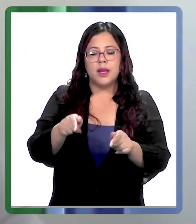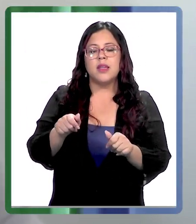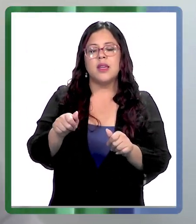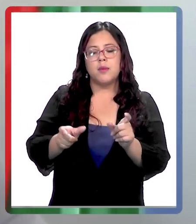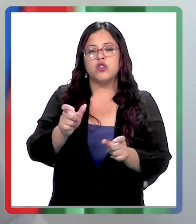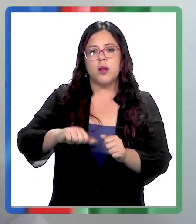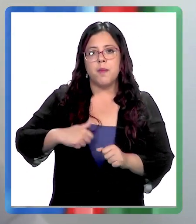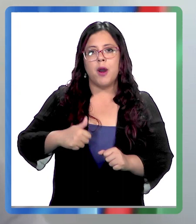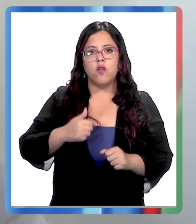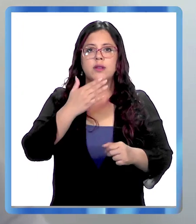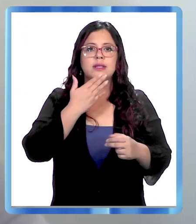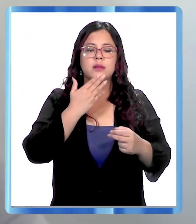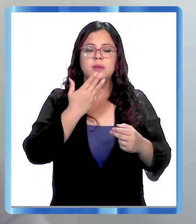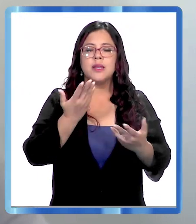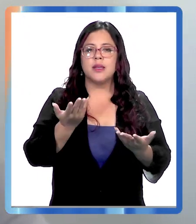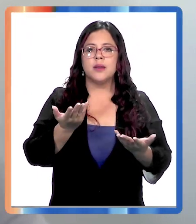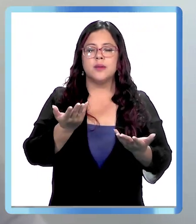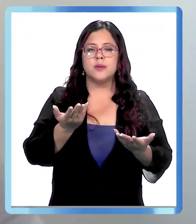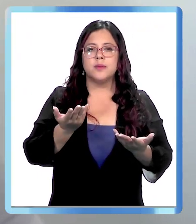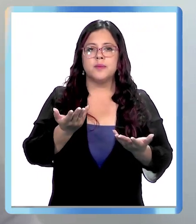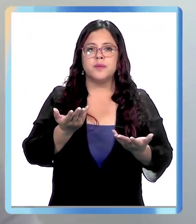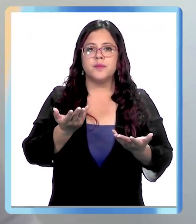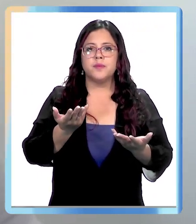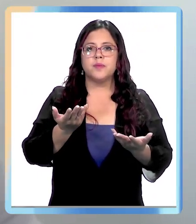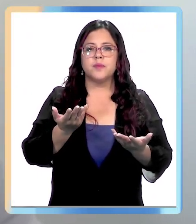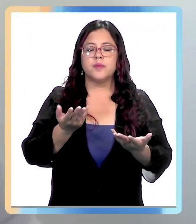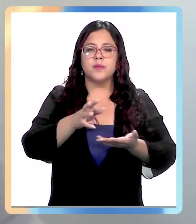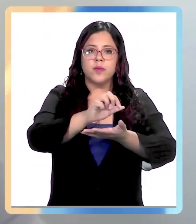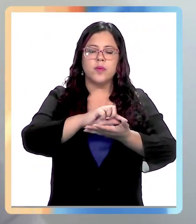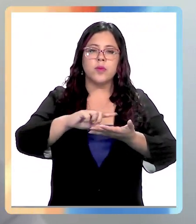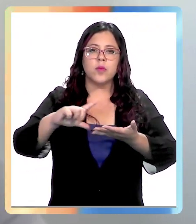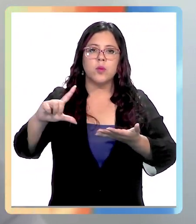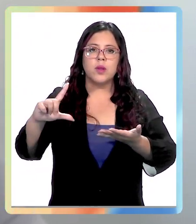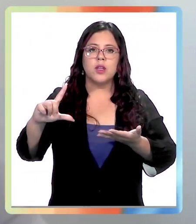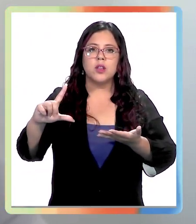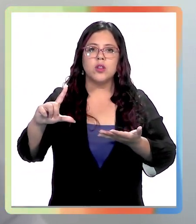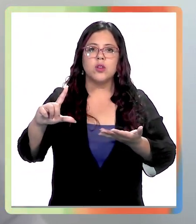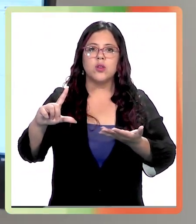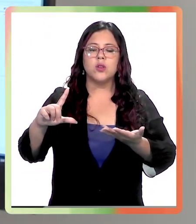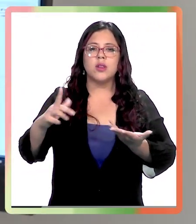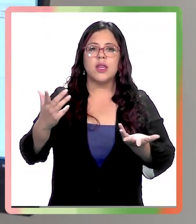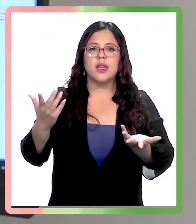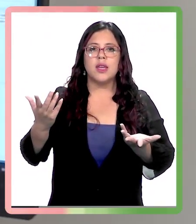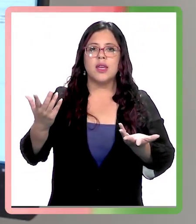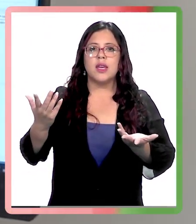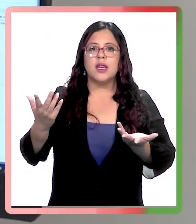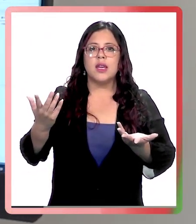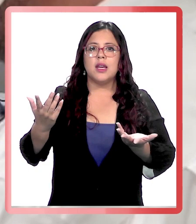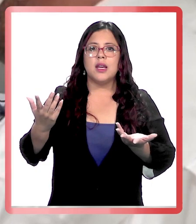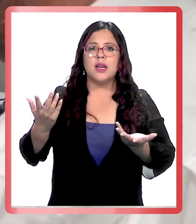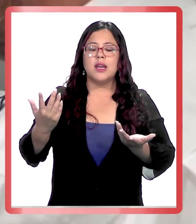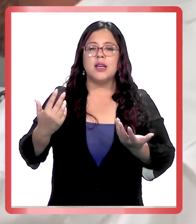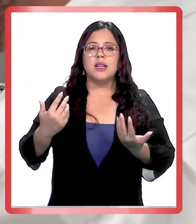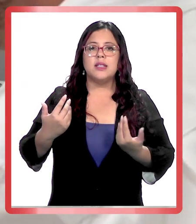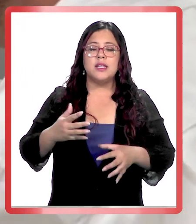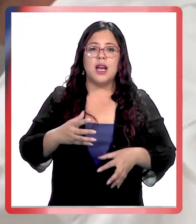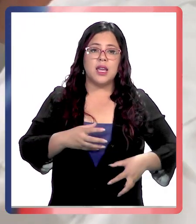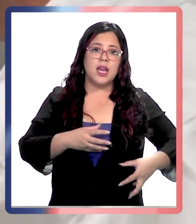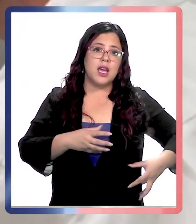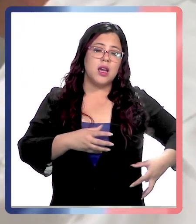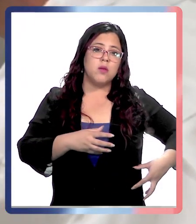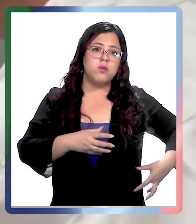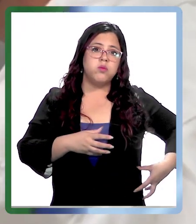tipo especial de mutaciones que hace que aparezca este cáncer en personas más jóvenes. Y